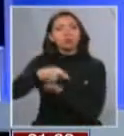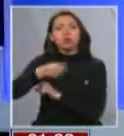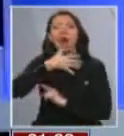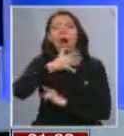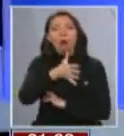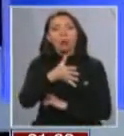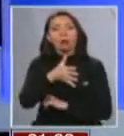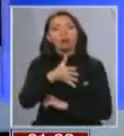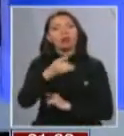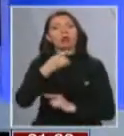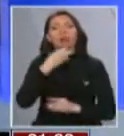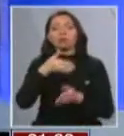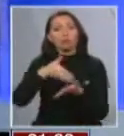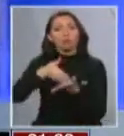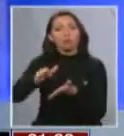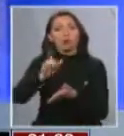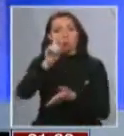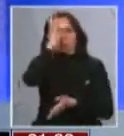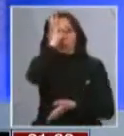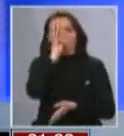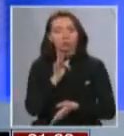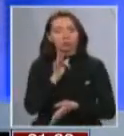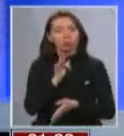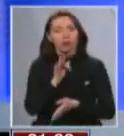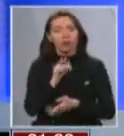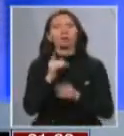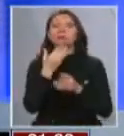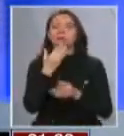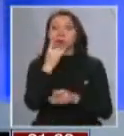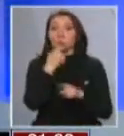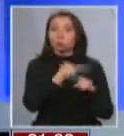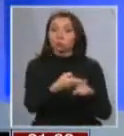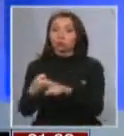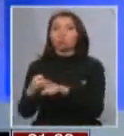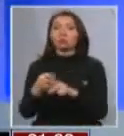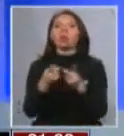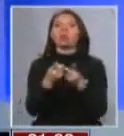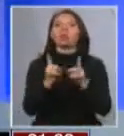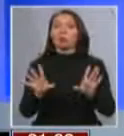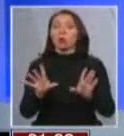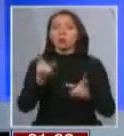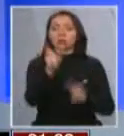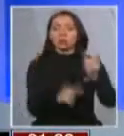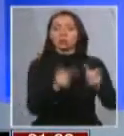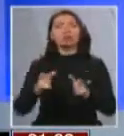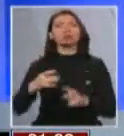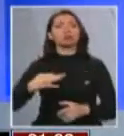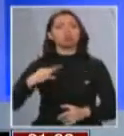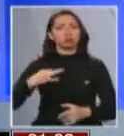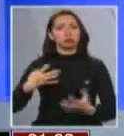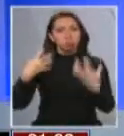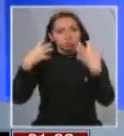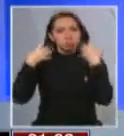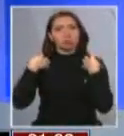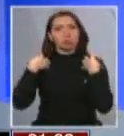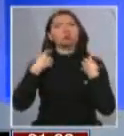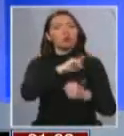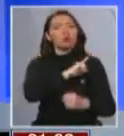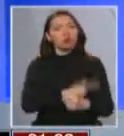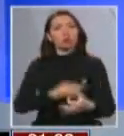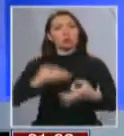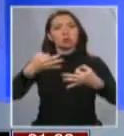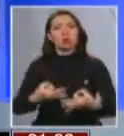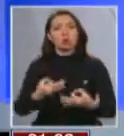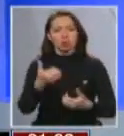anunció la dada de baja de un funcionario. En una sociedad democrática, con ciudadanos responsables y fuerzas de